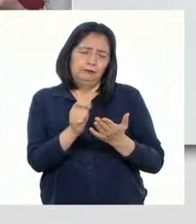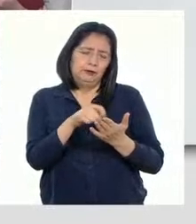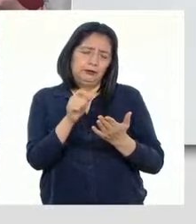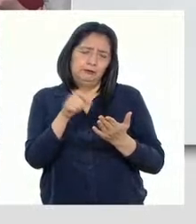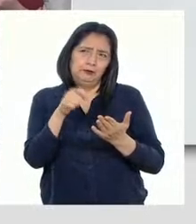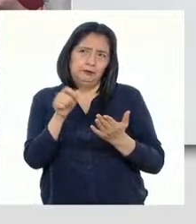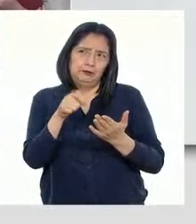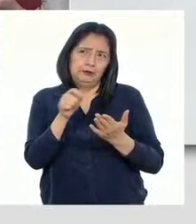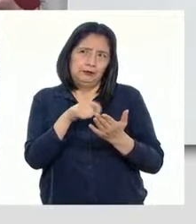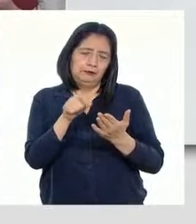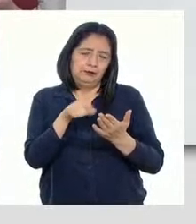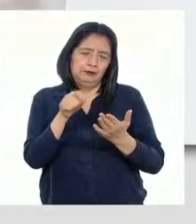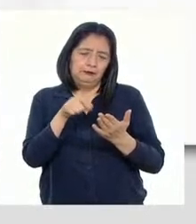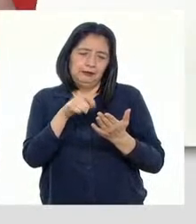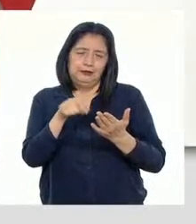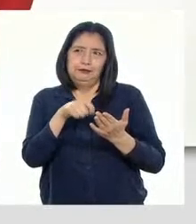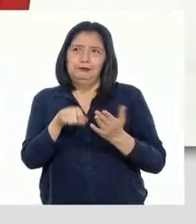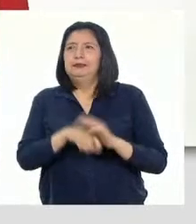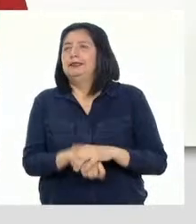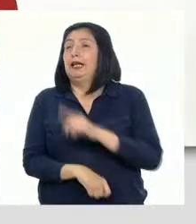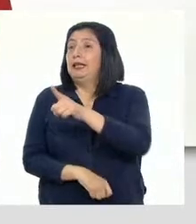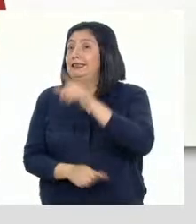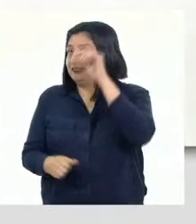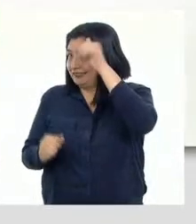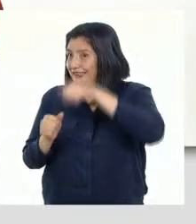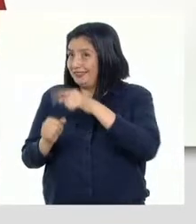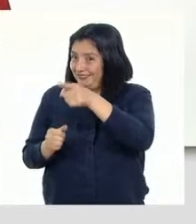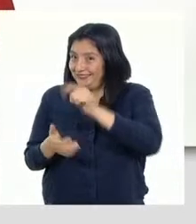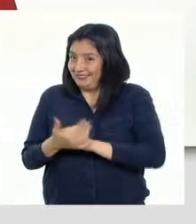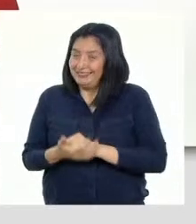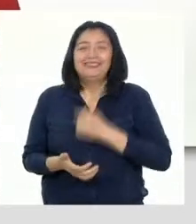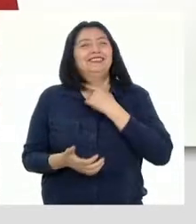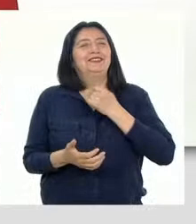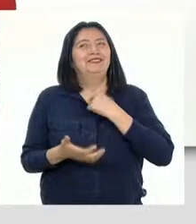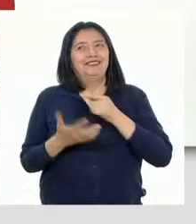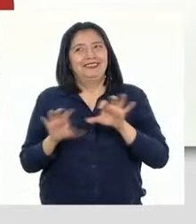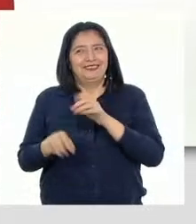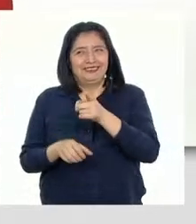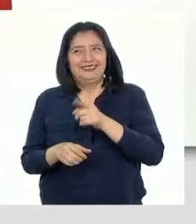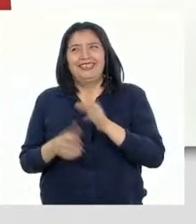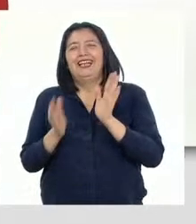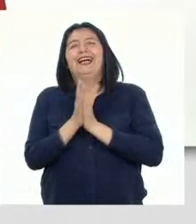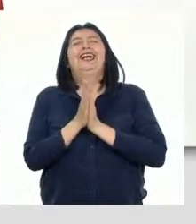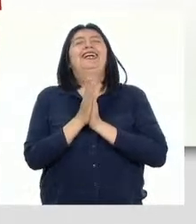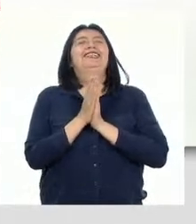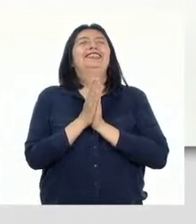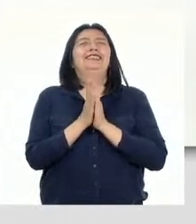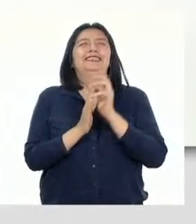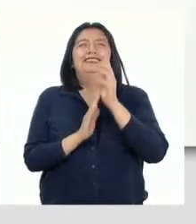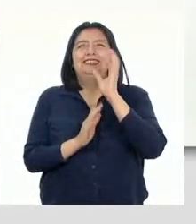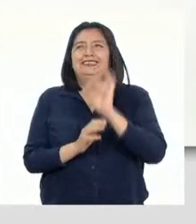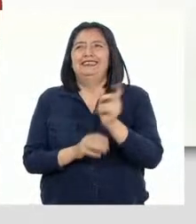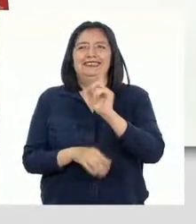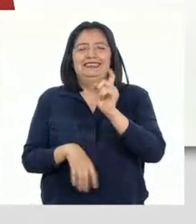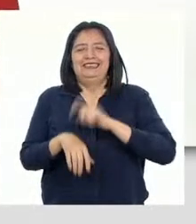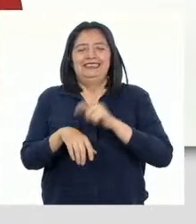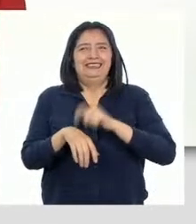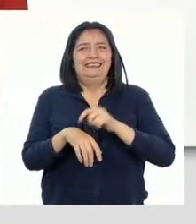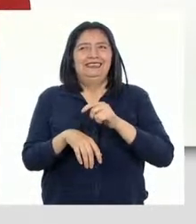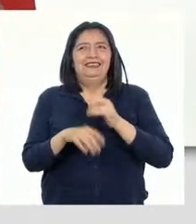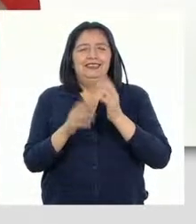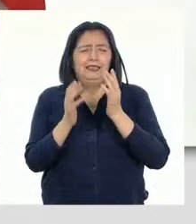Bolita, bolita, bolita, bolita, bolita. ¿Se acordaron de esa actividad favorita? ¡Uy! Creo que no me va a alcanzar el